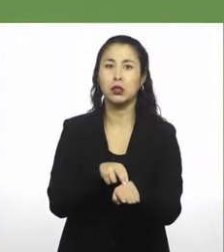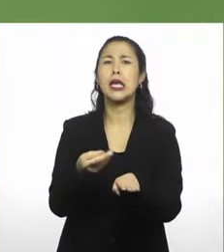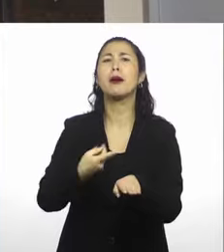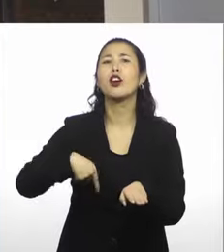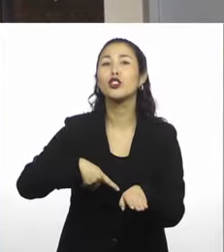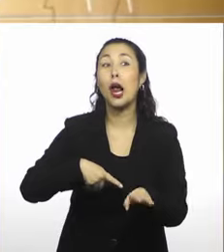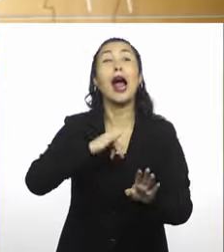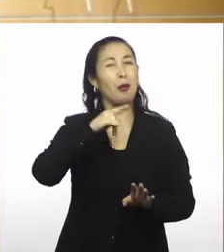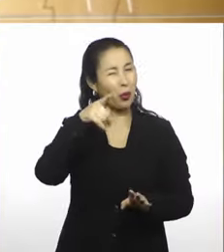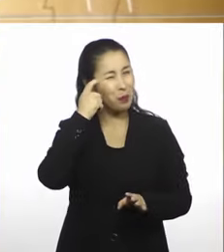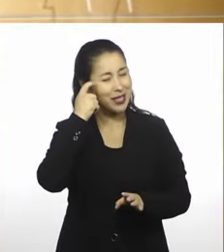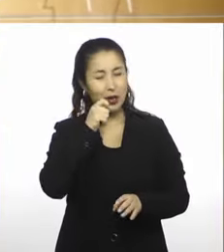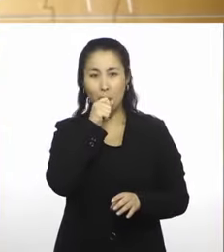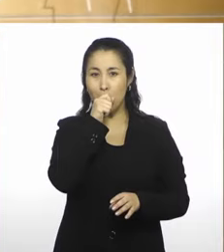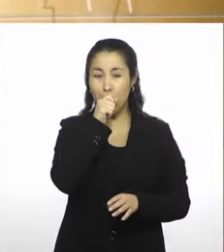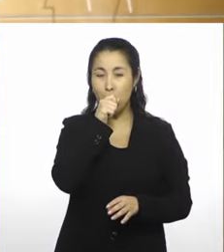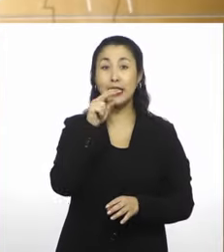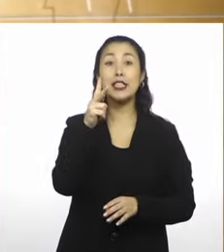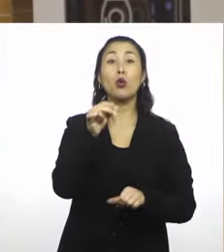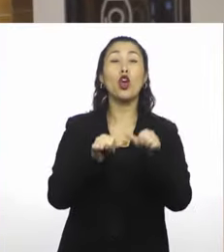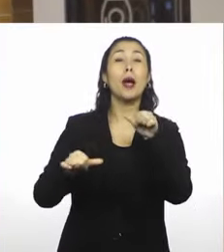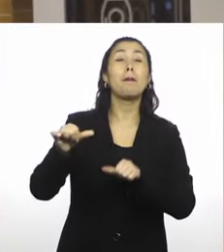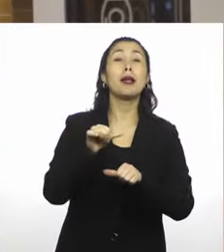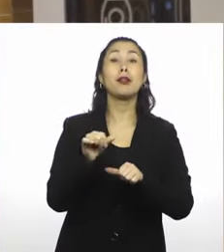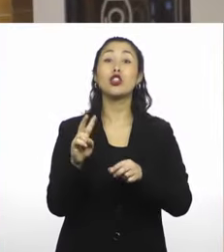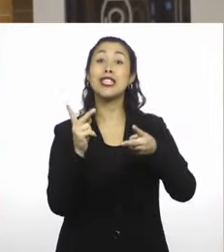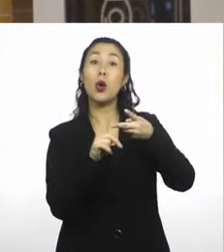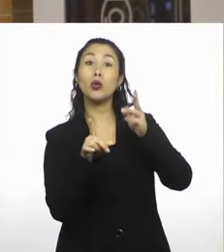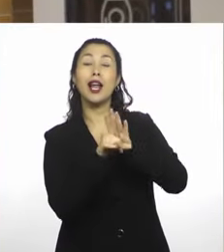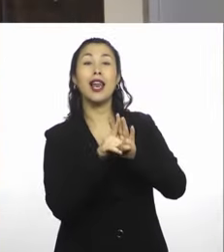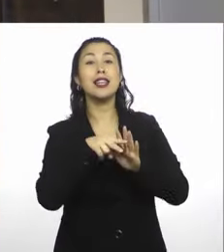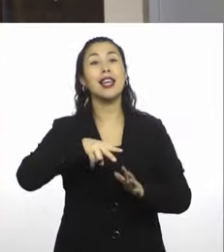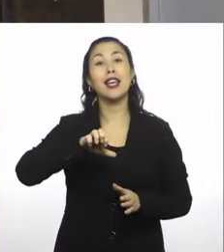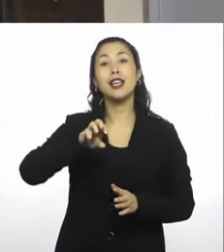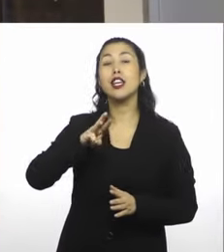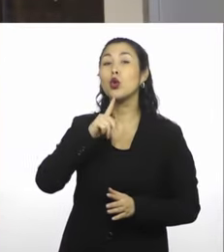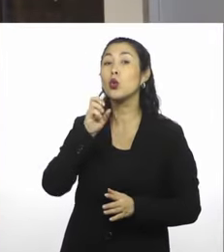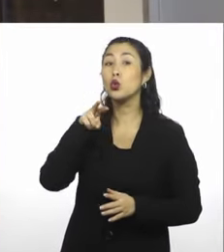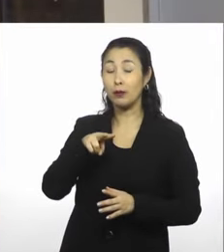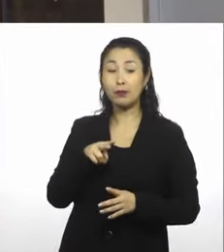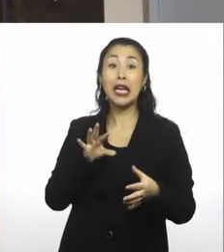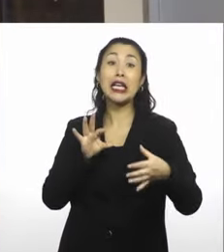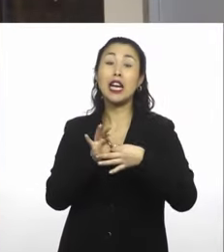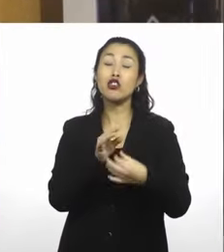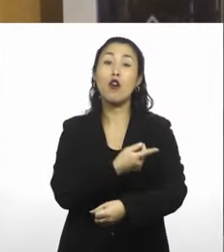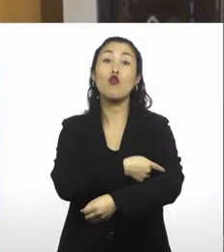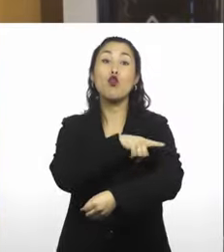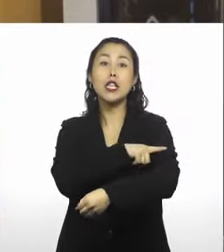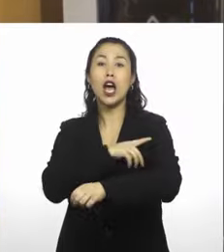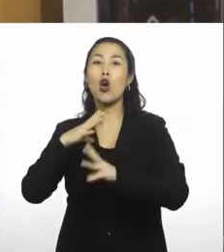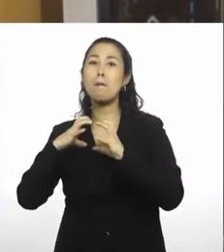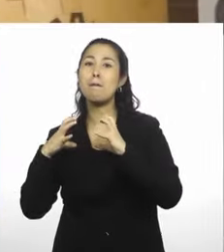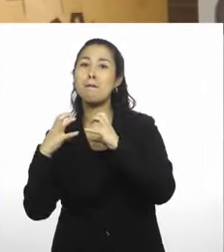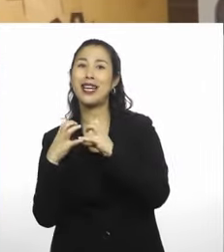Nuestro segundo experimento tiene que ver con la segunda ley de Newton, que relaciona la fuerza con la masa de un objeto y su aceleración. Para